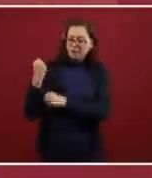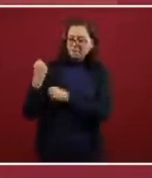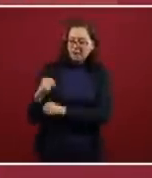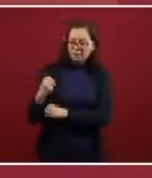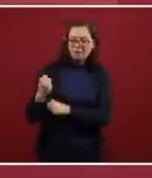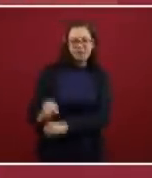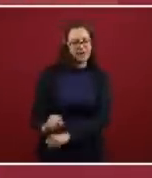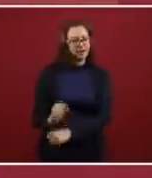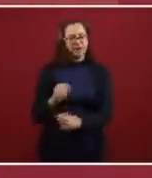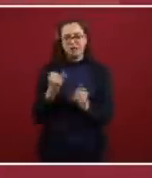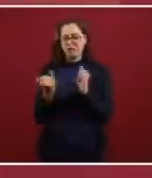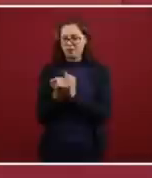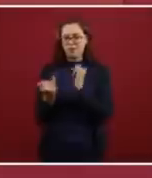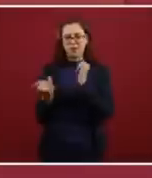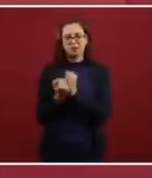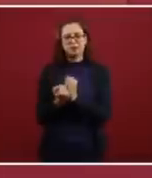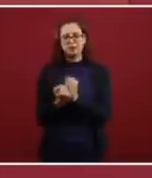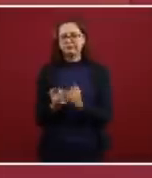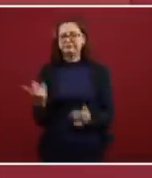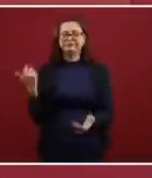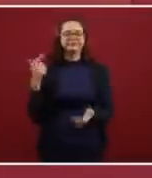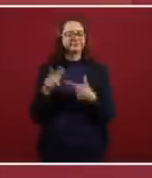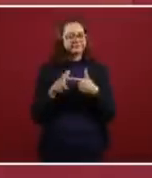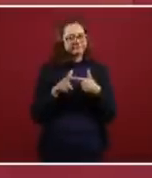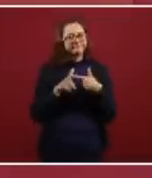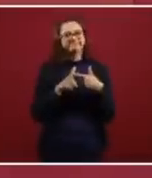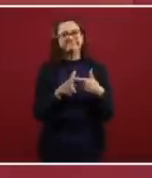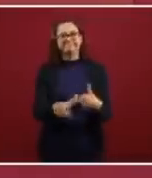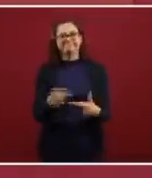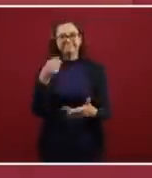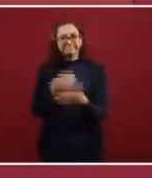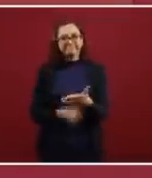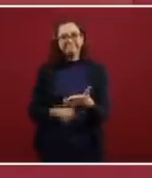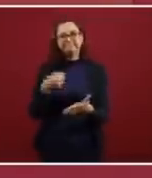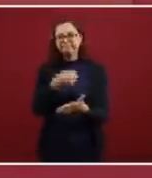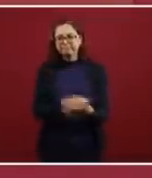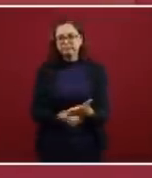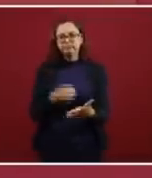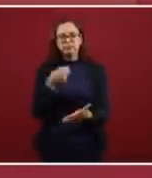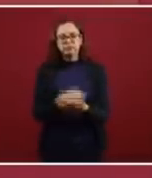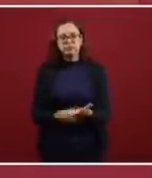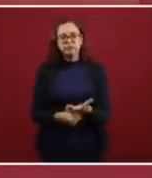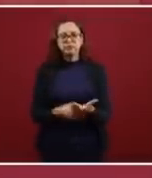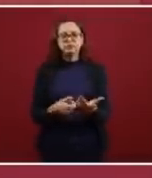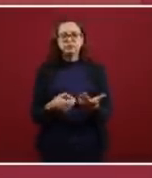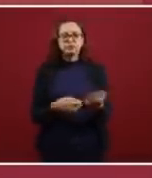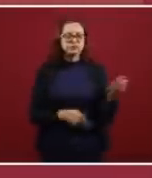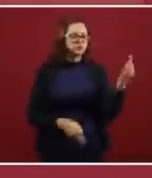No vamos a dejar de insistir en esto, en que todos actuemos